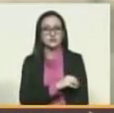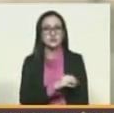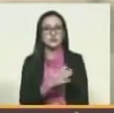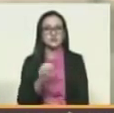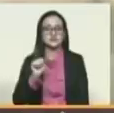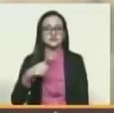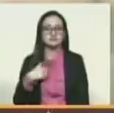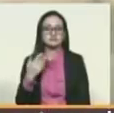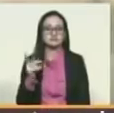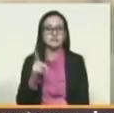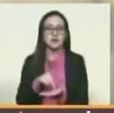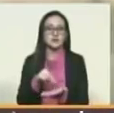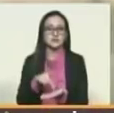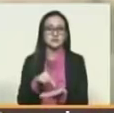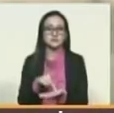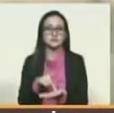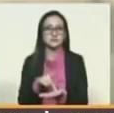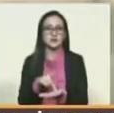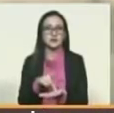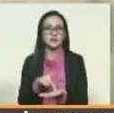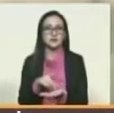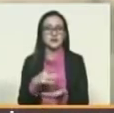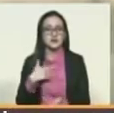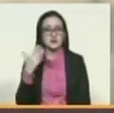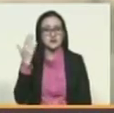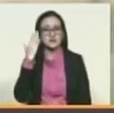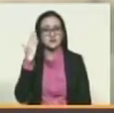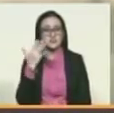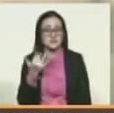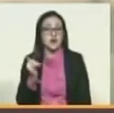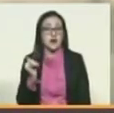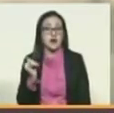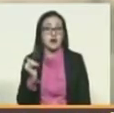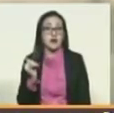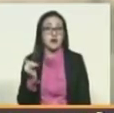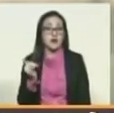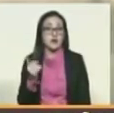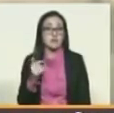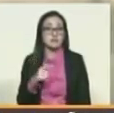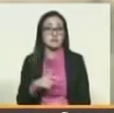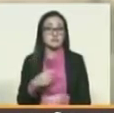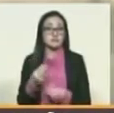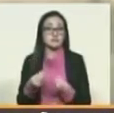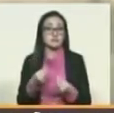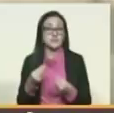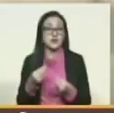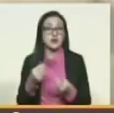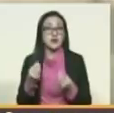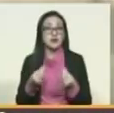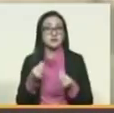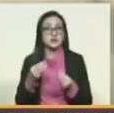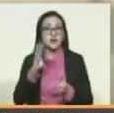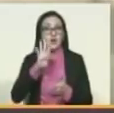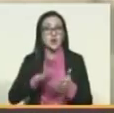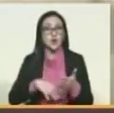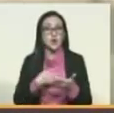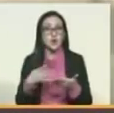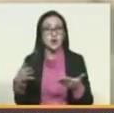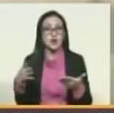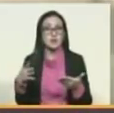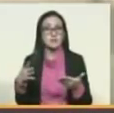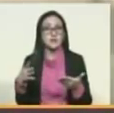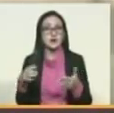apuntaría. Y quisiera saber si existe la posibilidad de revisión de cronograma y